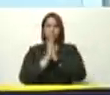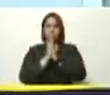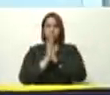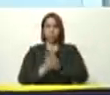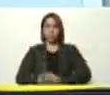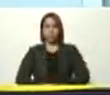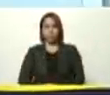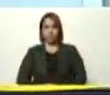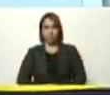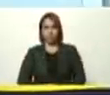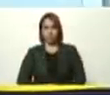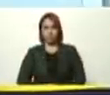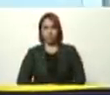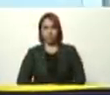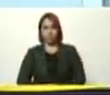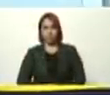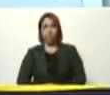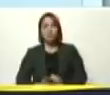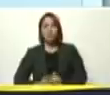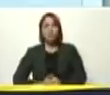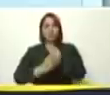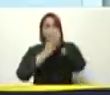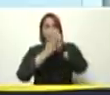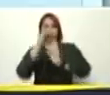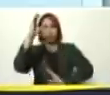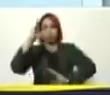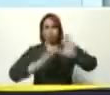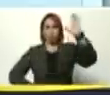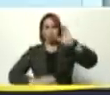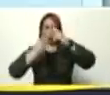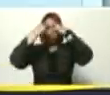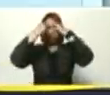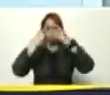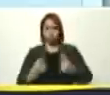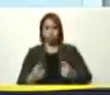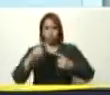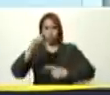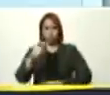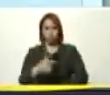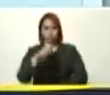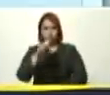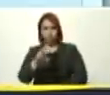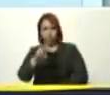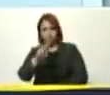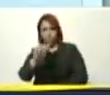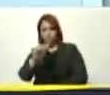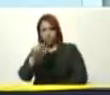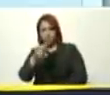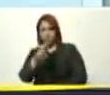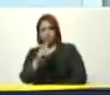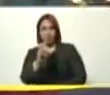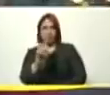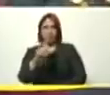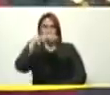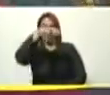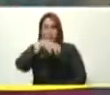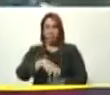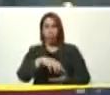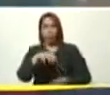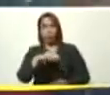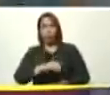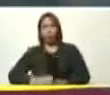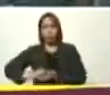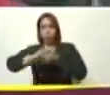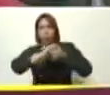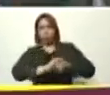los héroes y los científicos, Gerardo Márquez, gobernador del Trujillo.